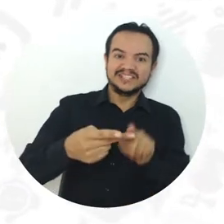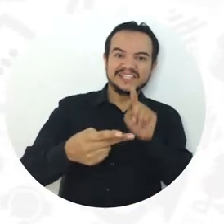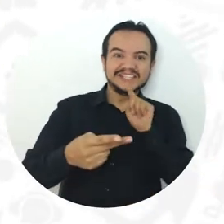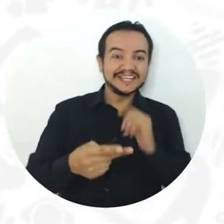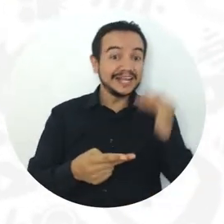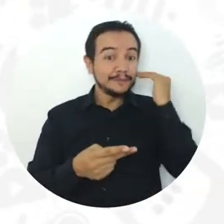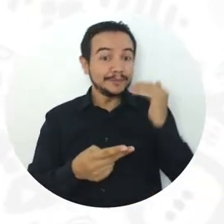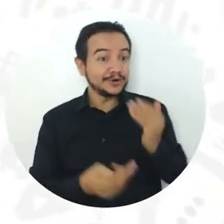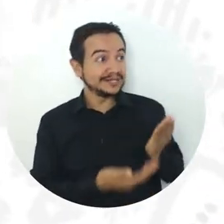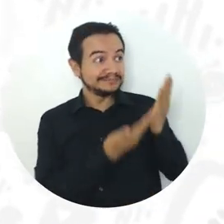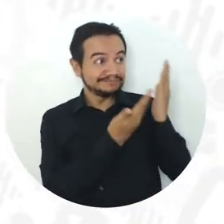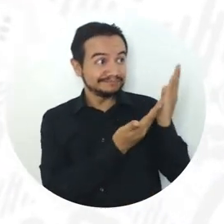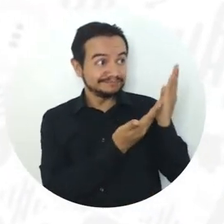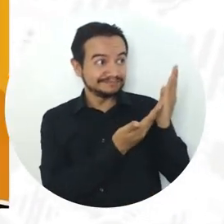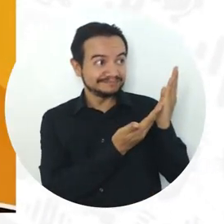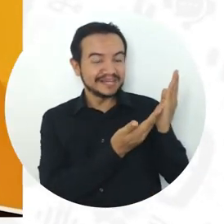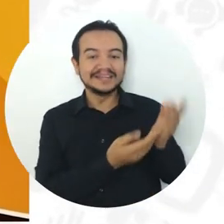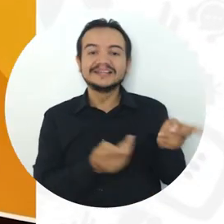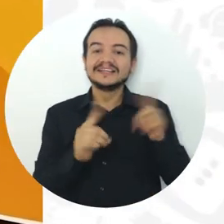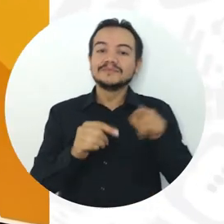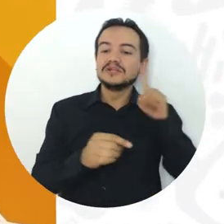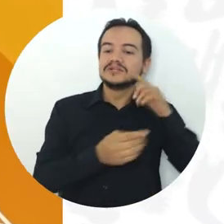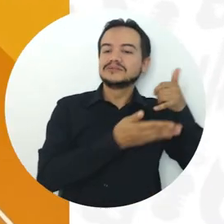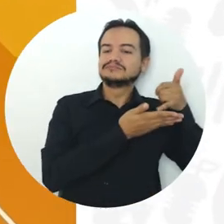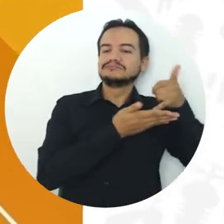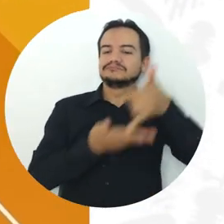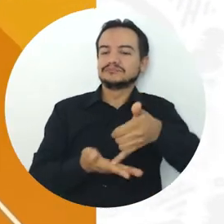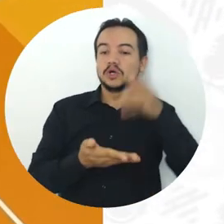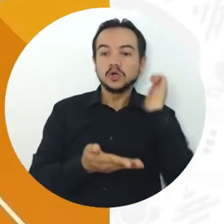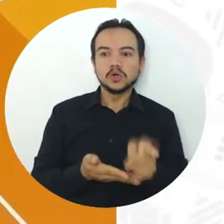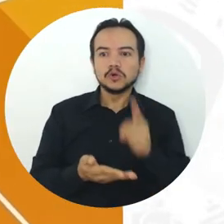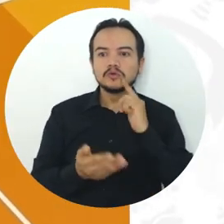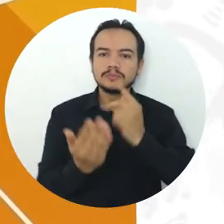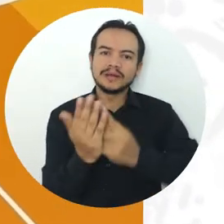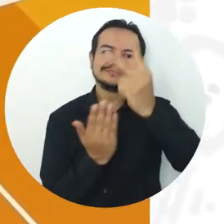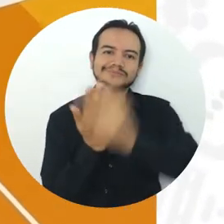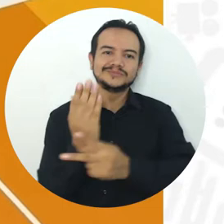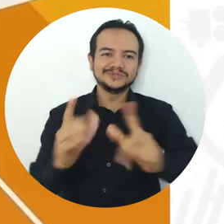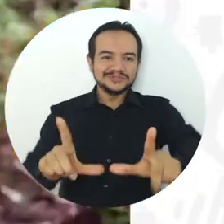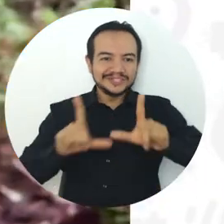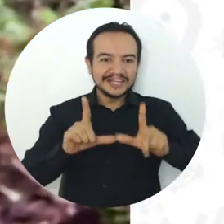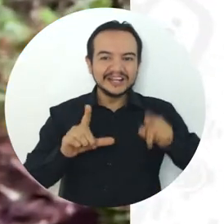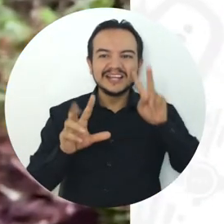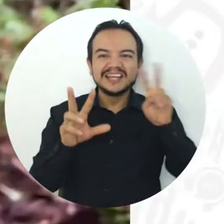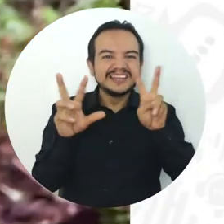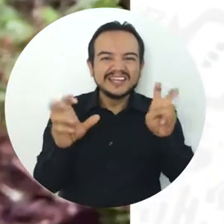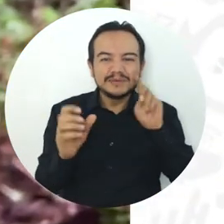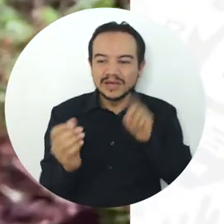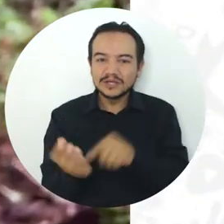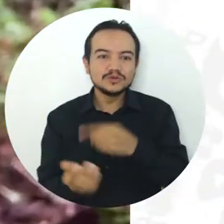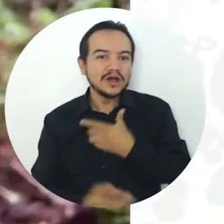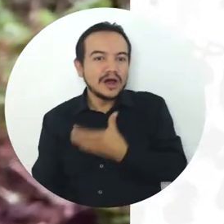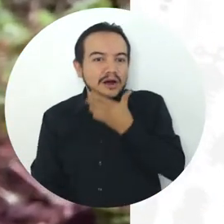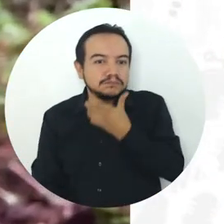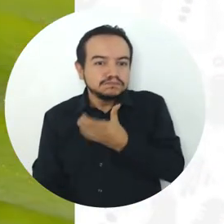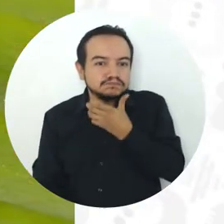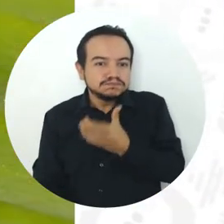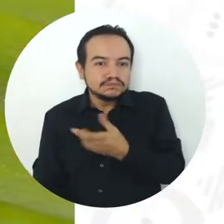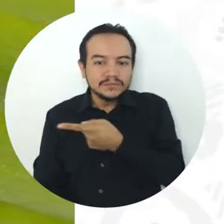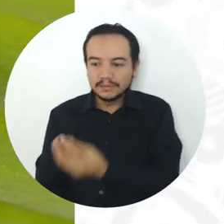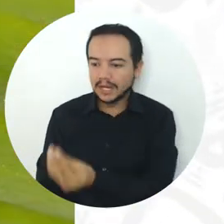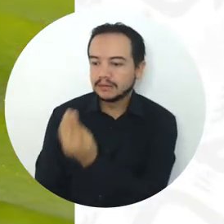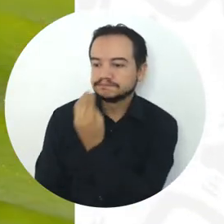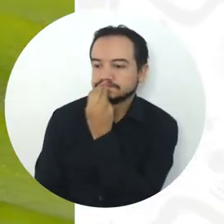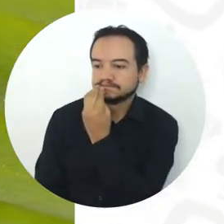fue para la estudiante Natalia Vergara Herrera, quien alcanzó el primer lugar en el simposio de acústica con su proyecto de grado que estudia la vibración que genera la rana mientras